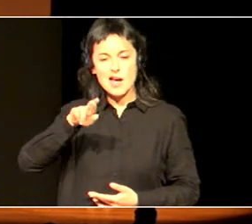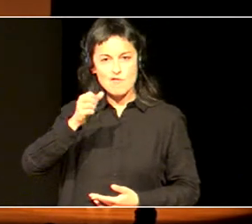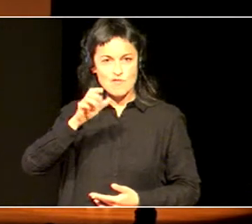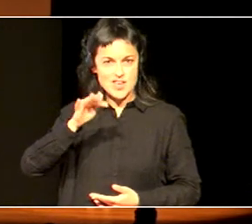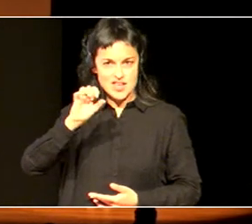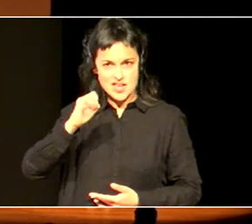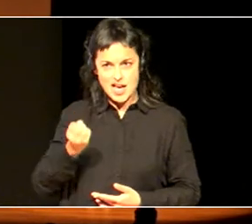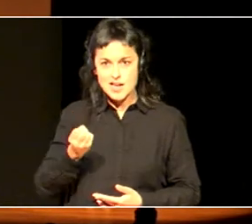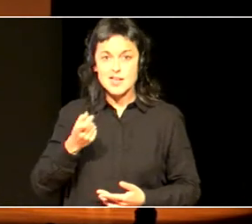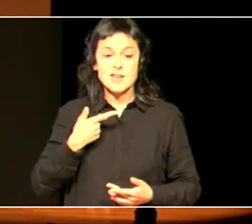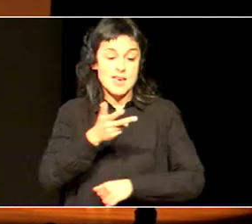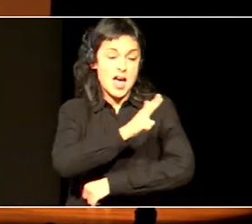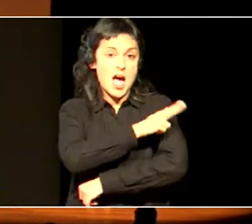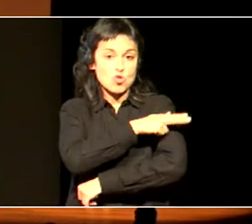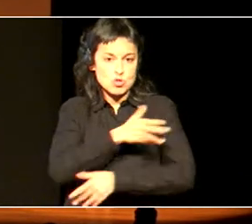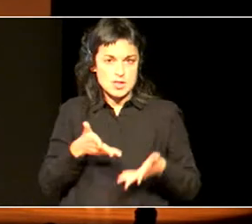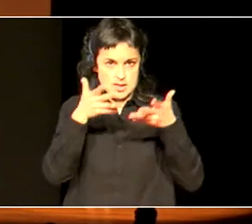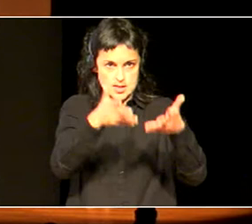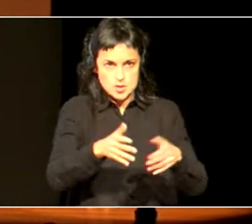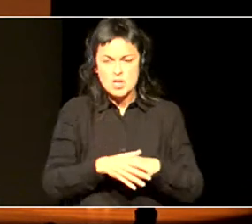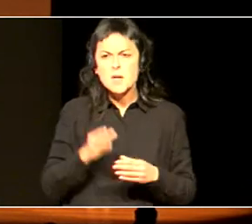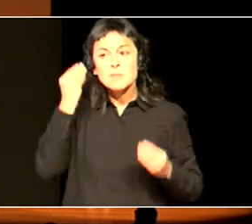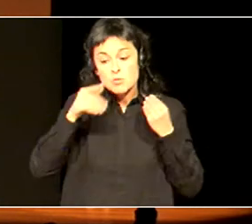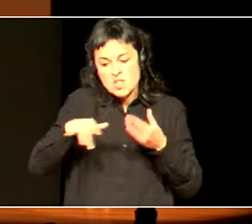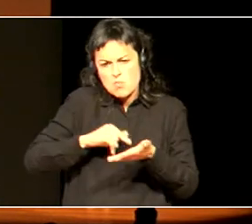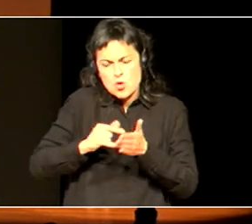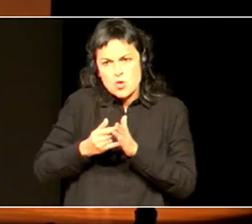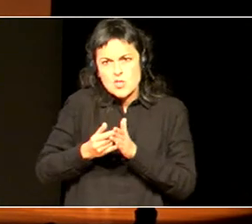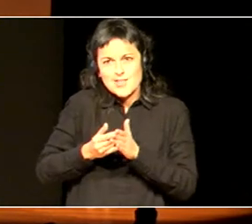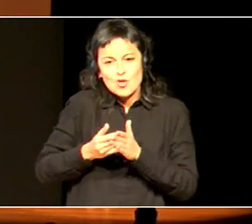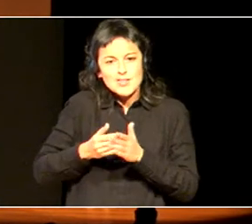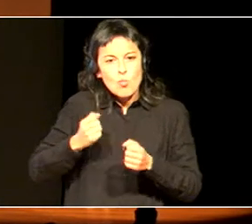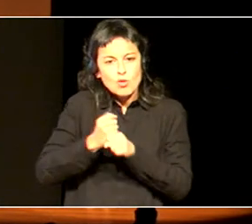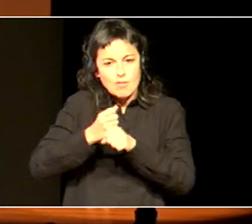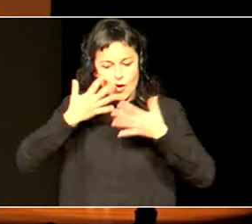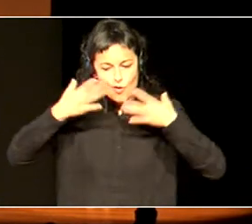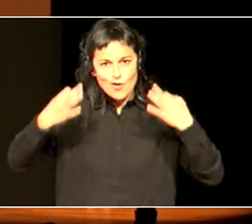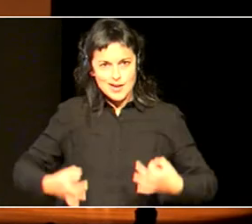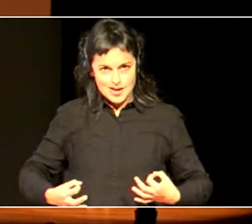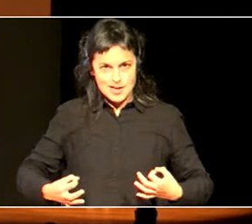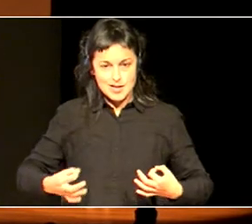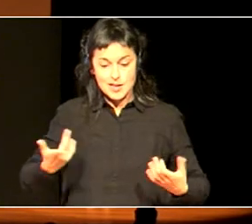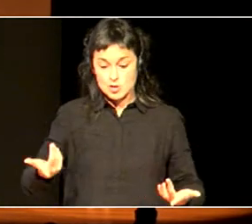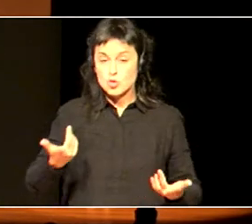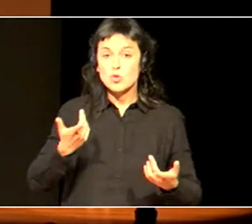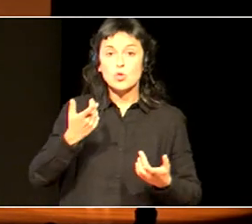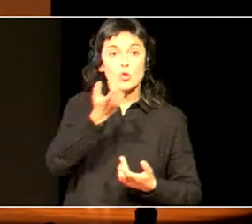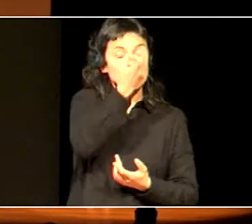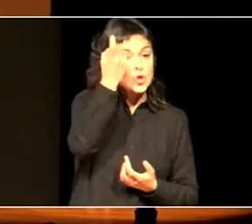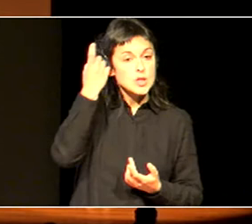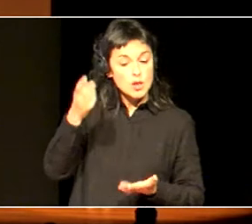importante dado que se trabaja de forma real. Los alumnos dan el servicio de reprografía en el centro al resto de los